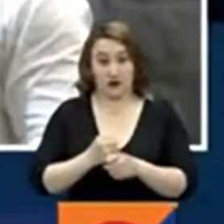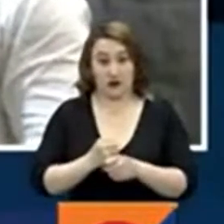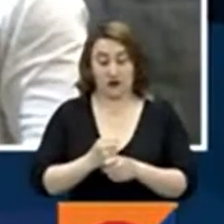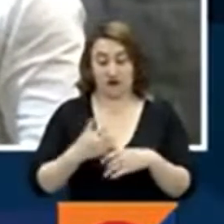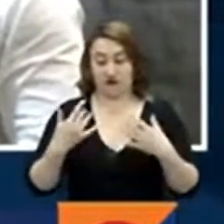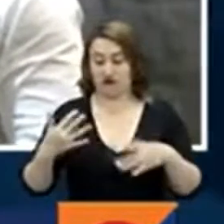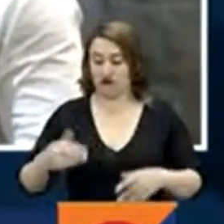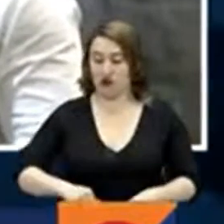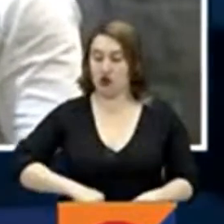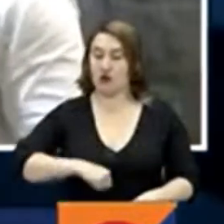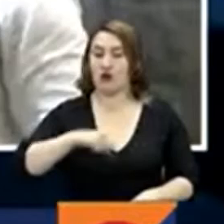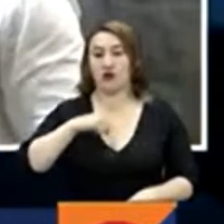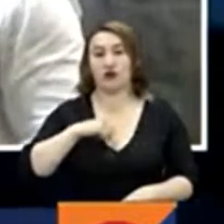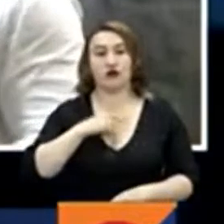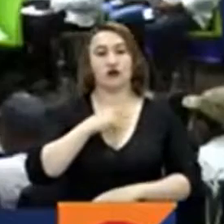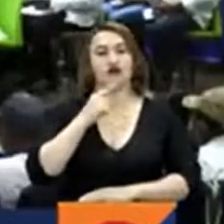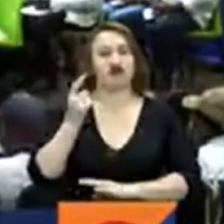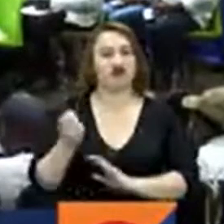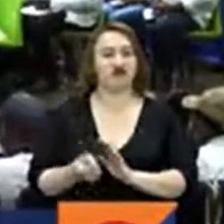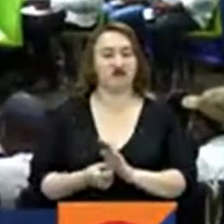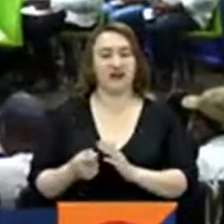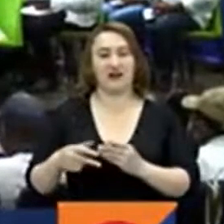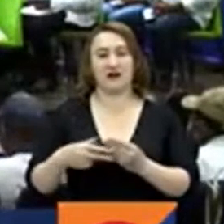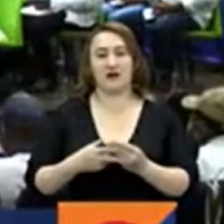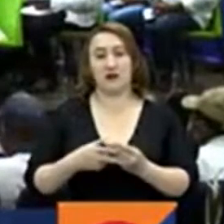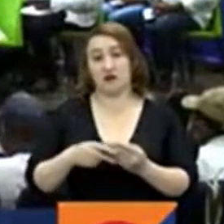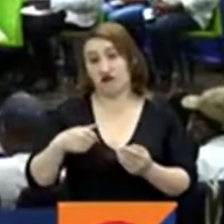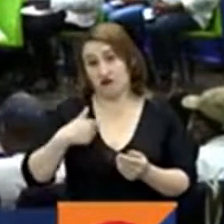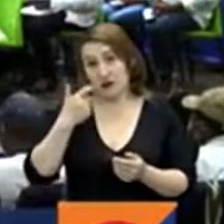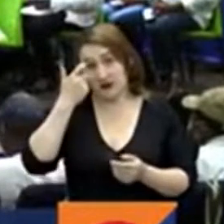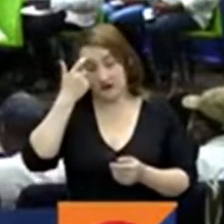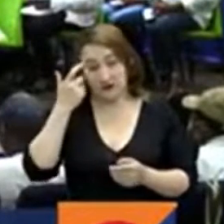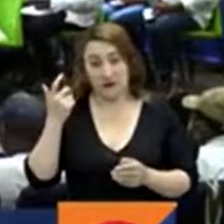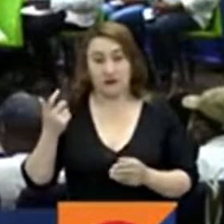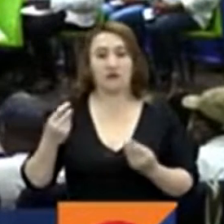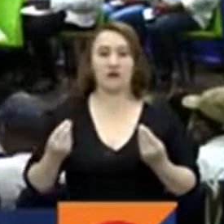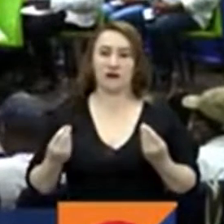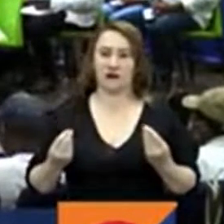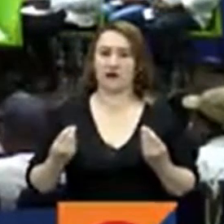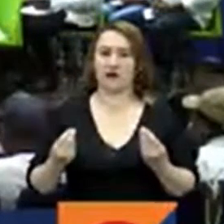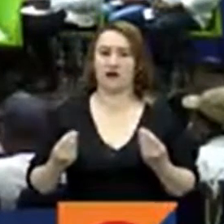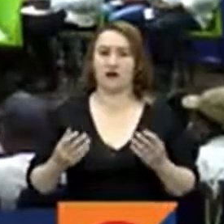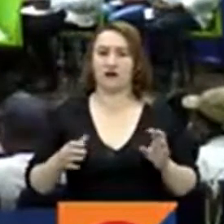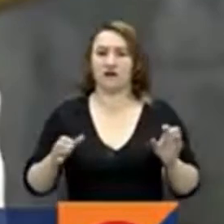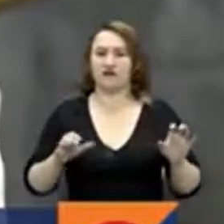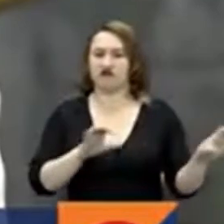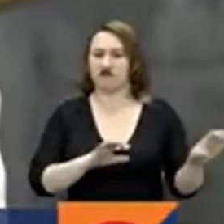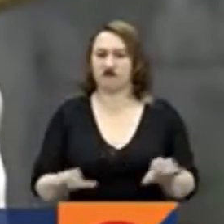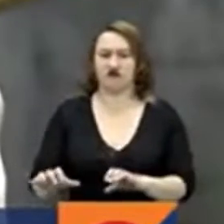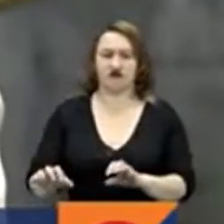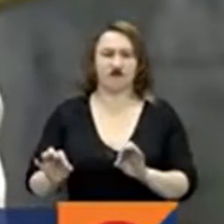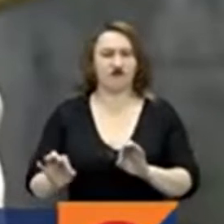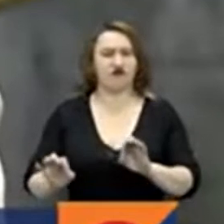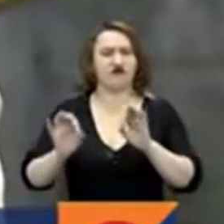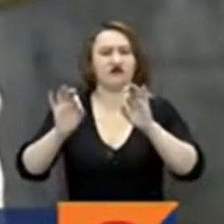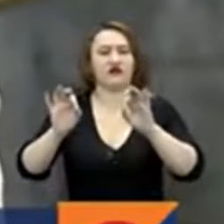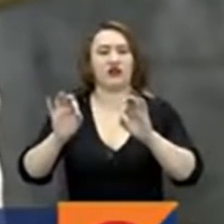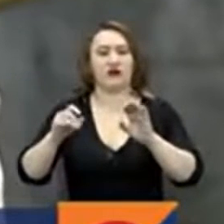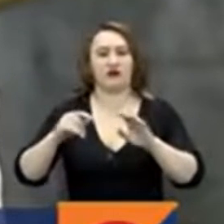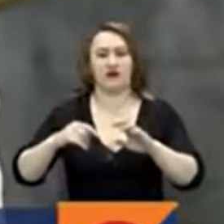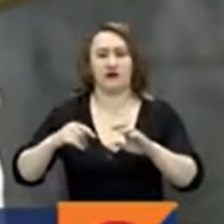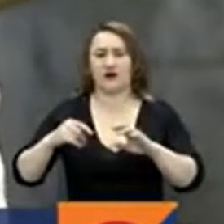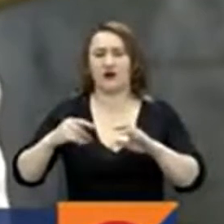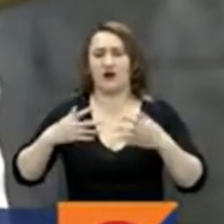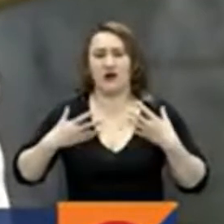todas las herramientas, creía yo en ese momento, para realizar excelentes operaciones, para moverme por todo